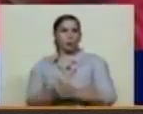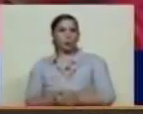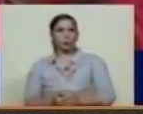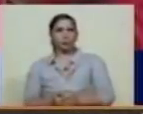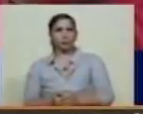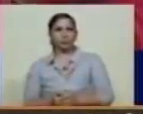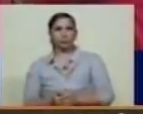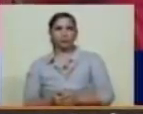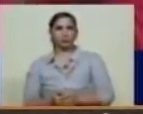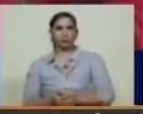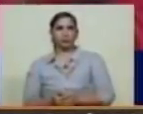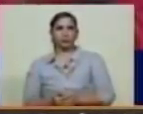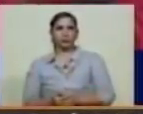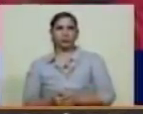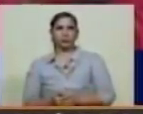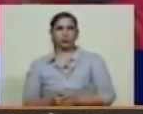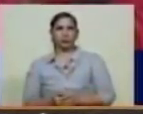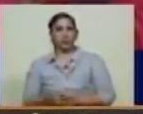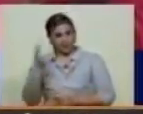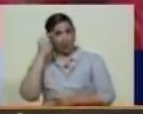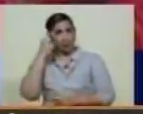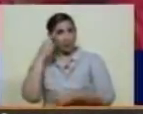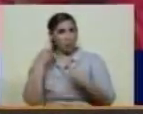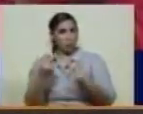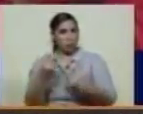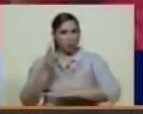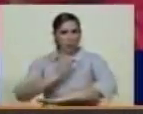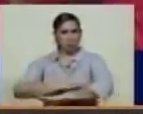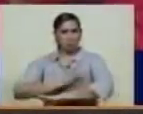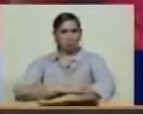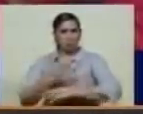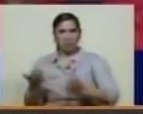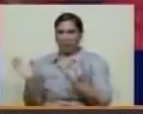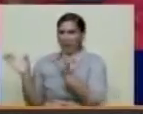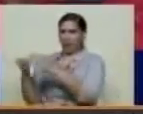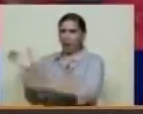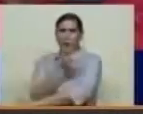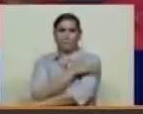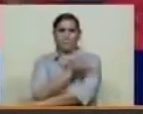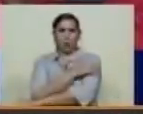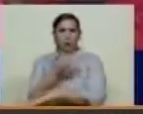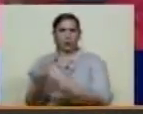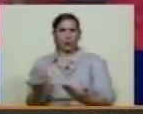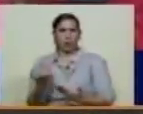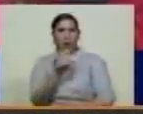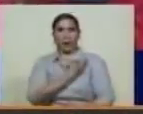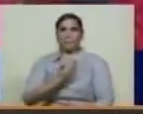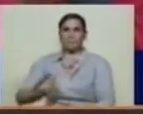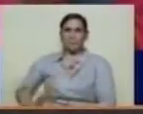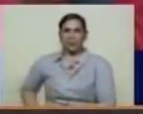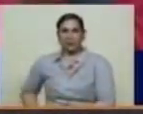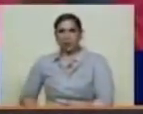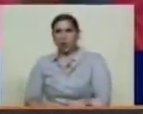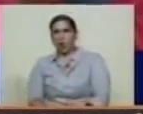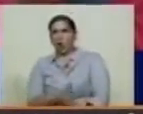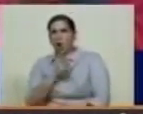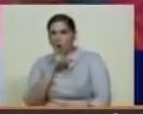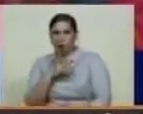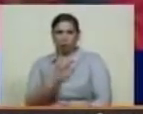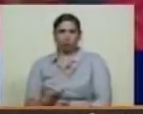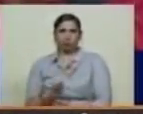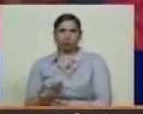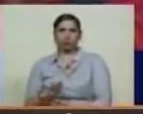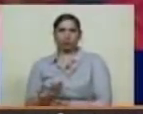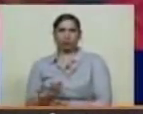reacciones de los lacayos del imperialismo, de los presidentes arrastrados al